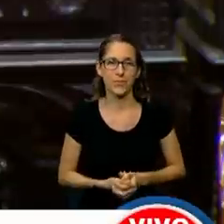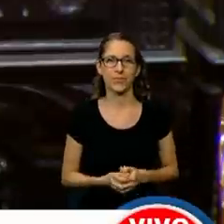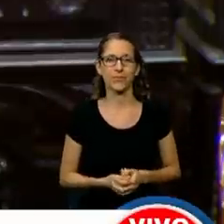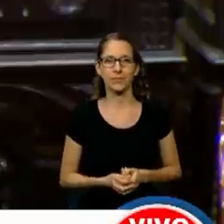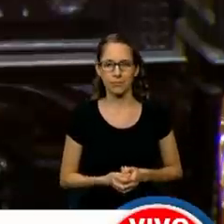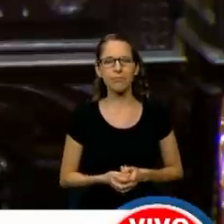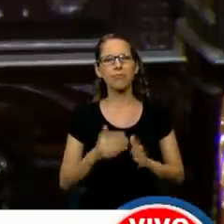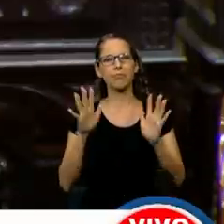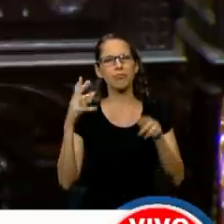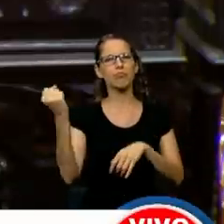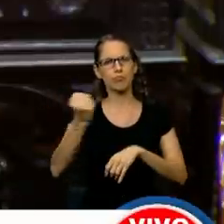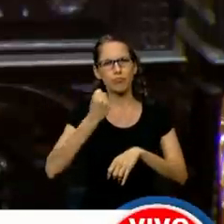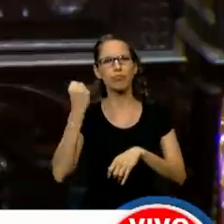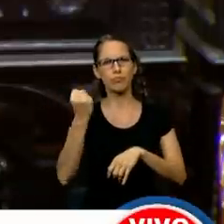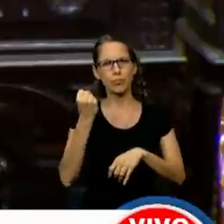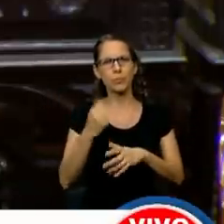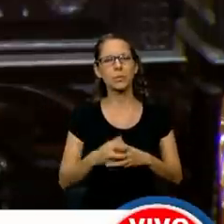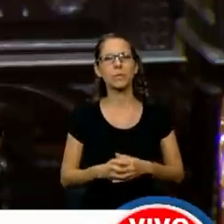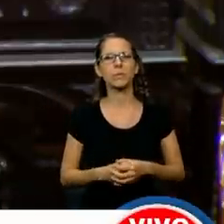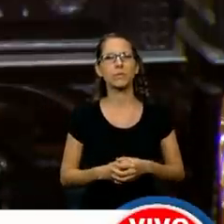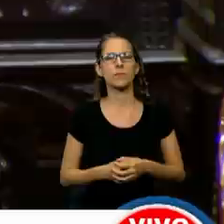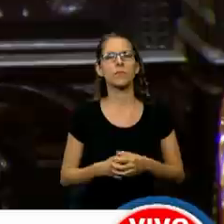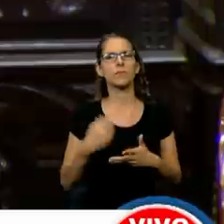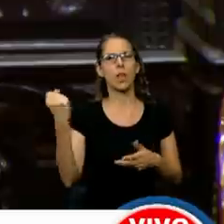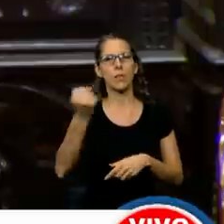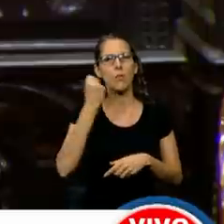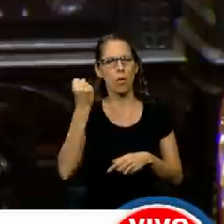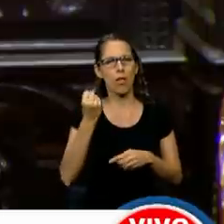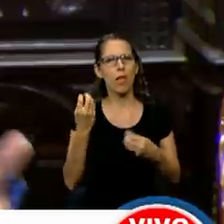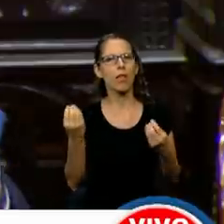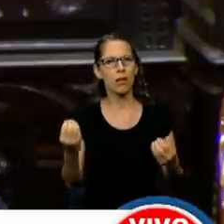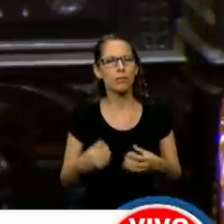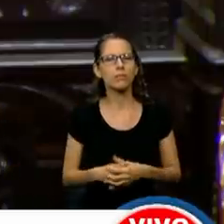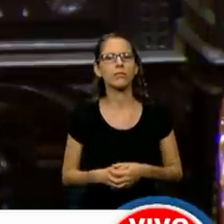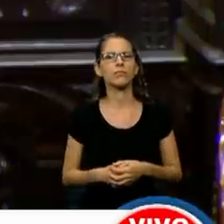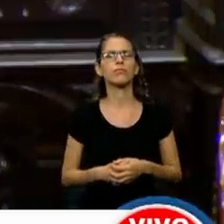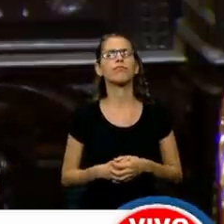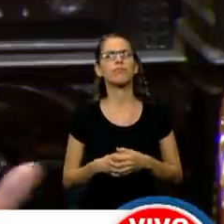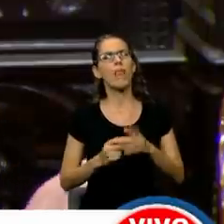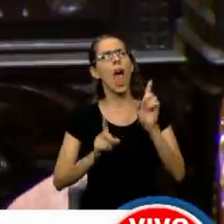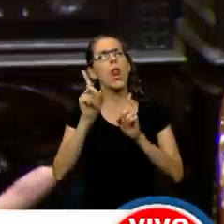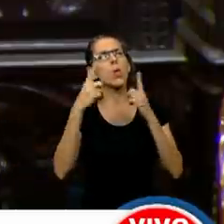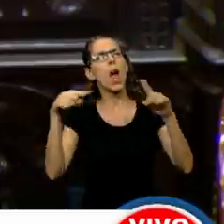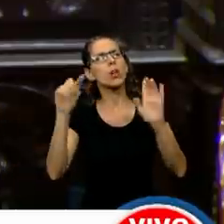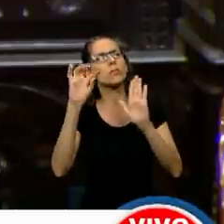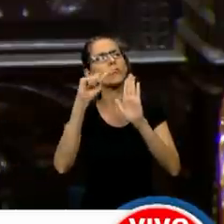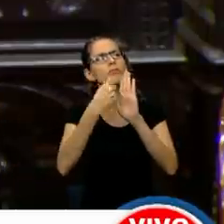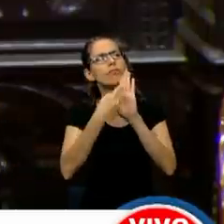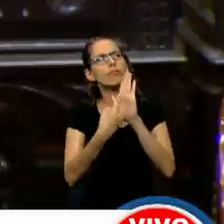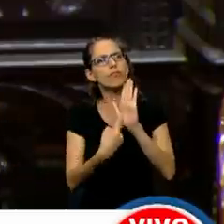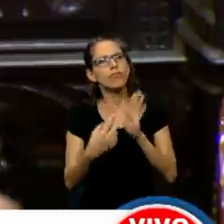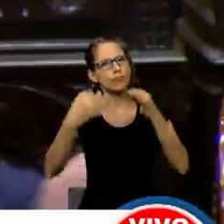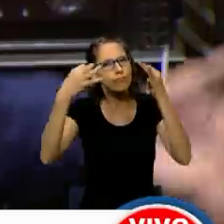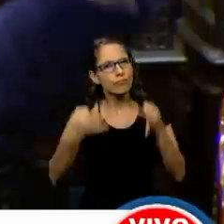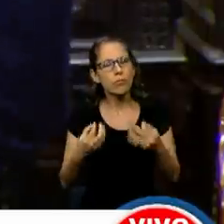es importante es importante también hacer algunas consideraciones porque hablan siempre